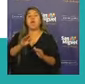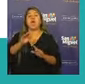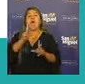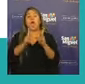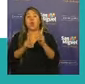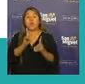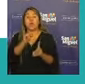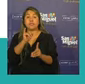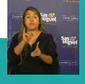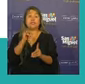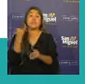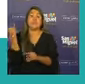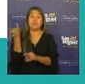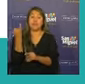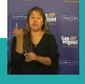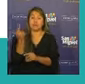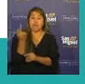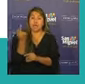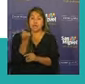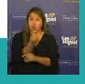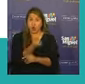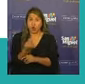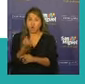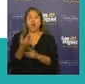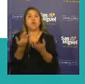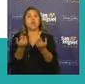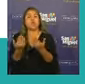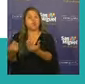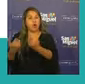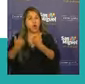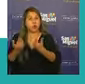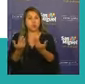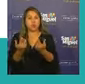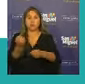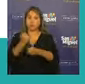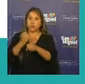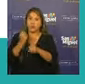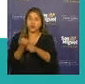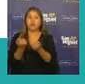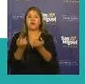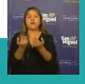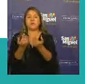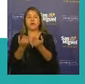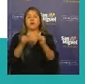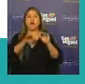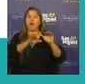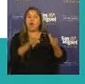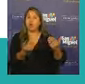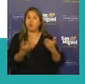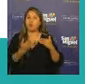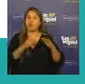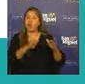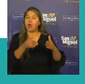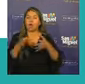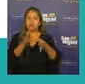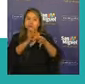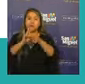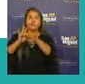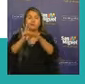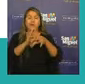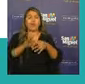económica, siempre también necesitamos apoyo, necesitamos trabajo en conjunto, necesitamos apoyarnos entre cada una, porque es